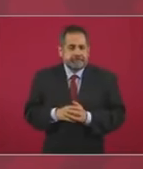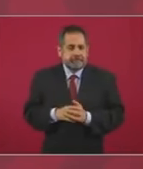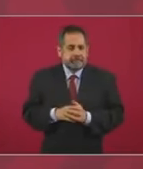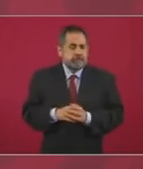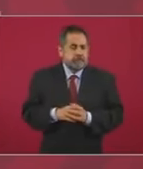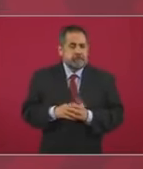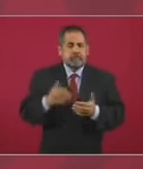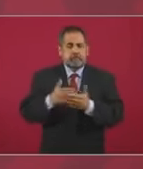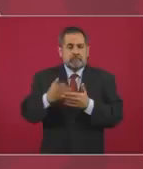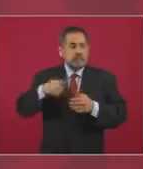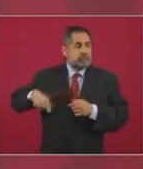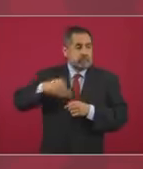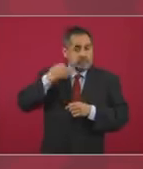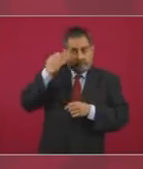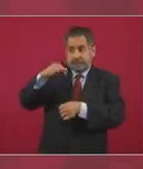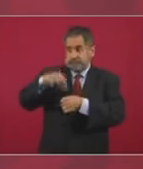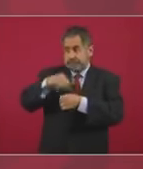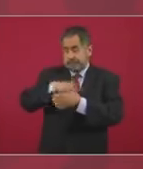Ahora que estamos en temporada,